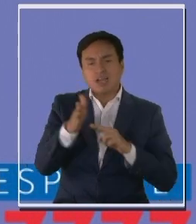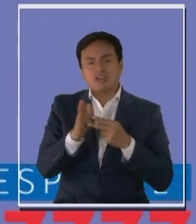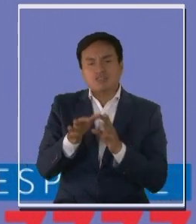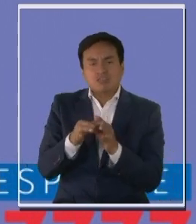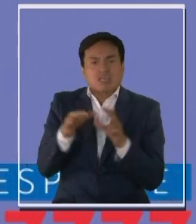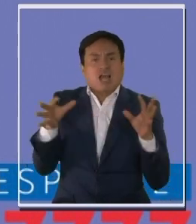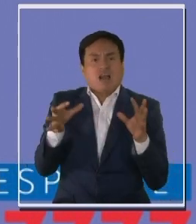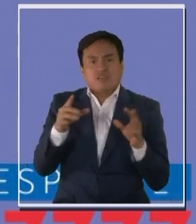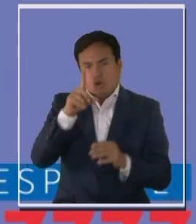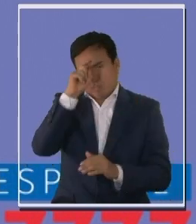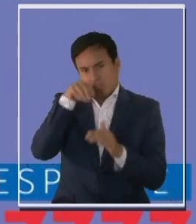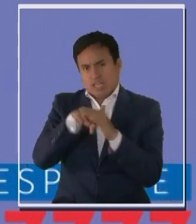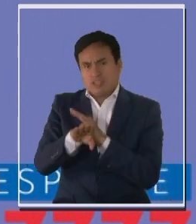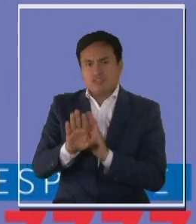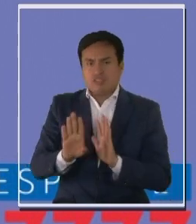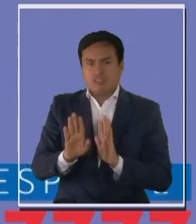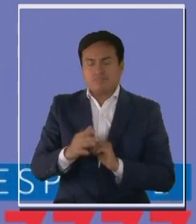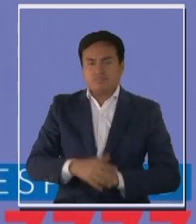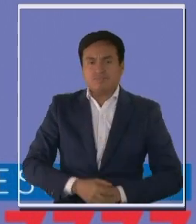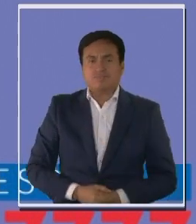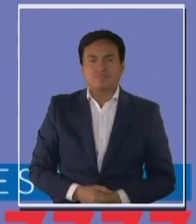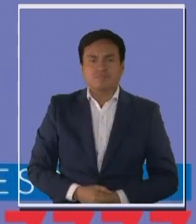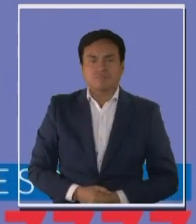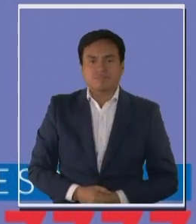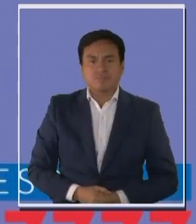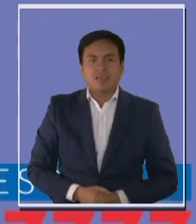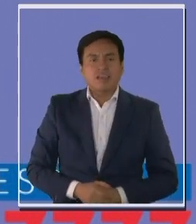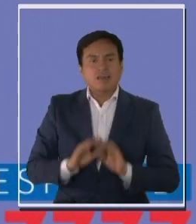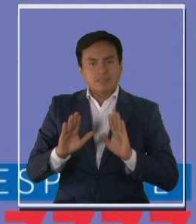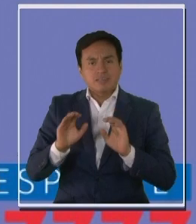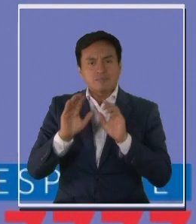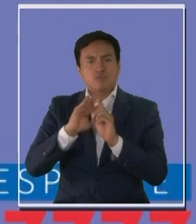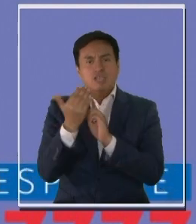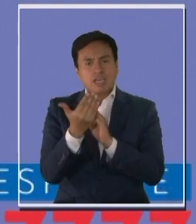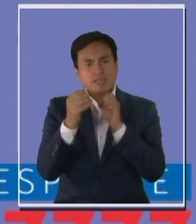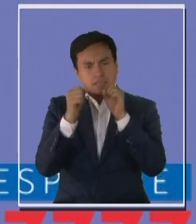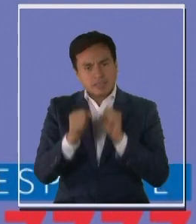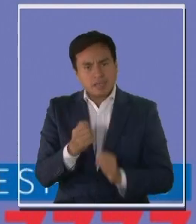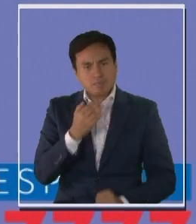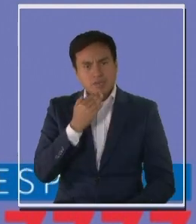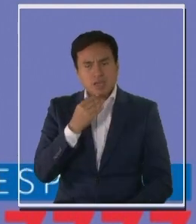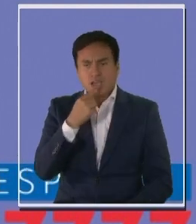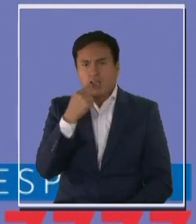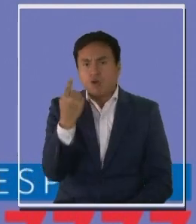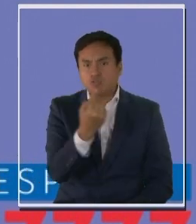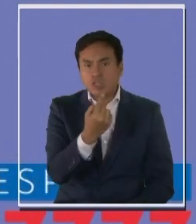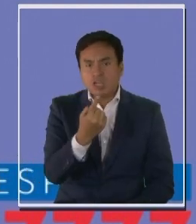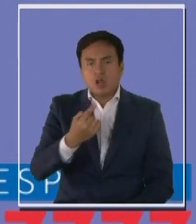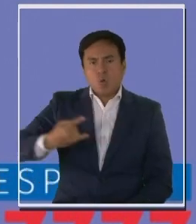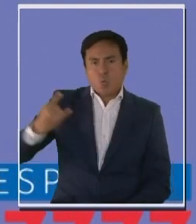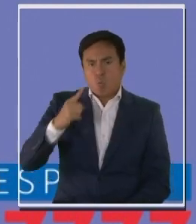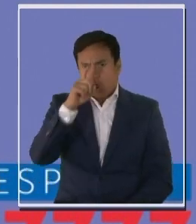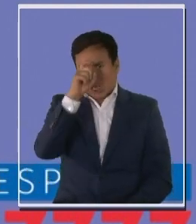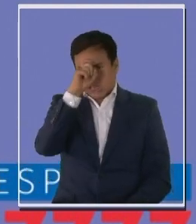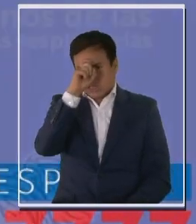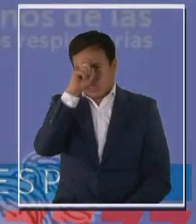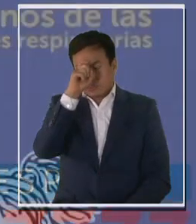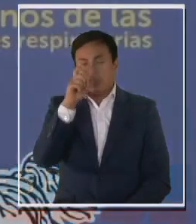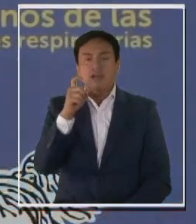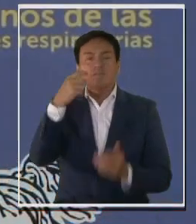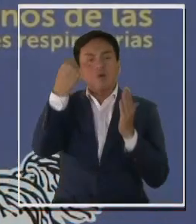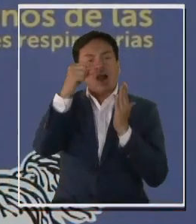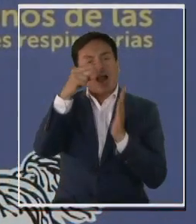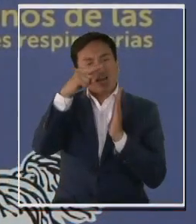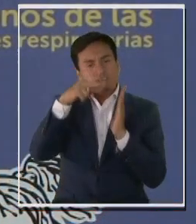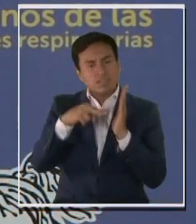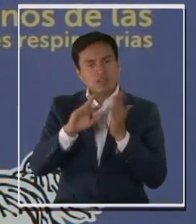graves y las hospitalizaciones así los podemos proteger también de tener que consultar a urgencias y vamos a revisar